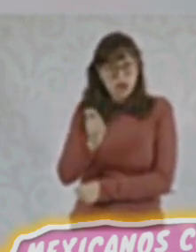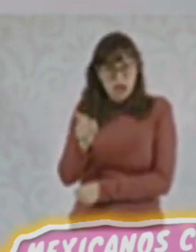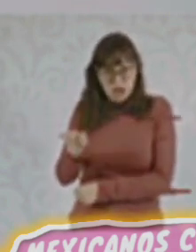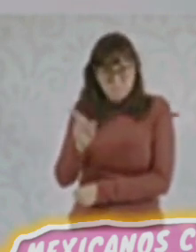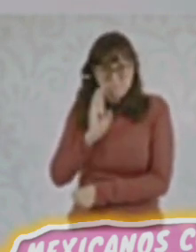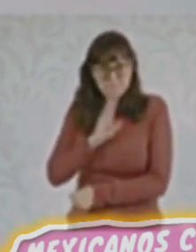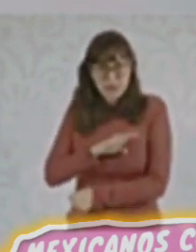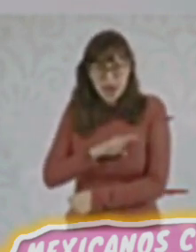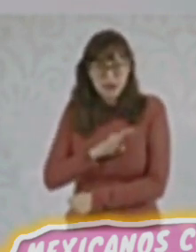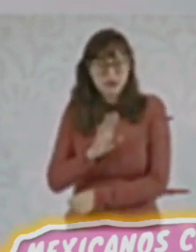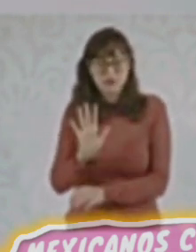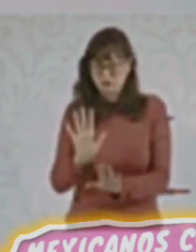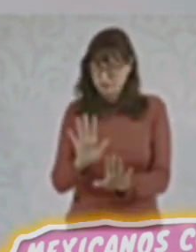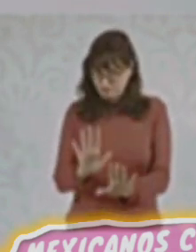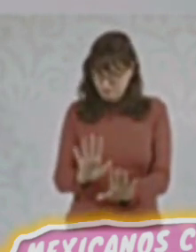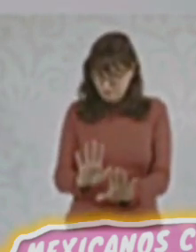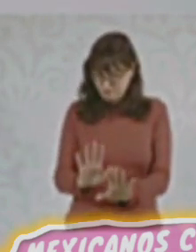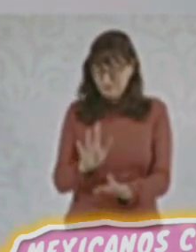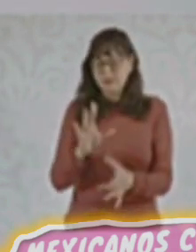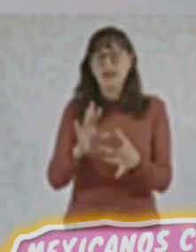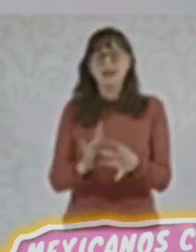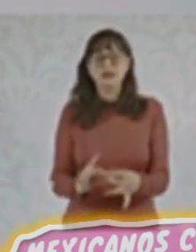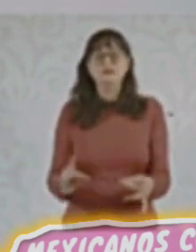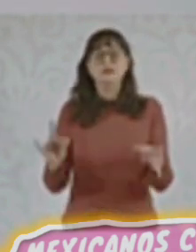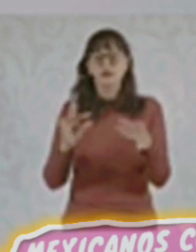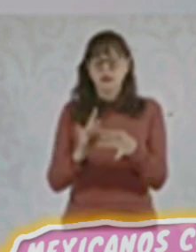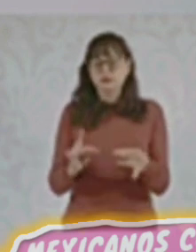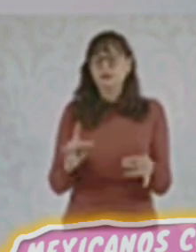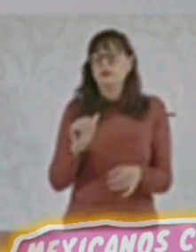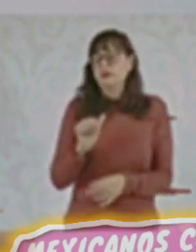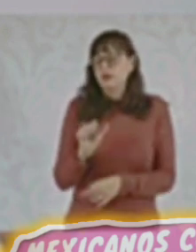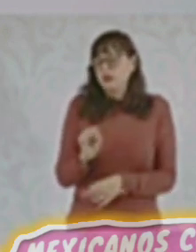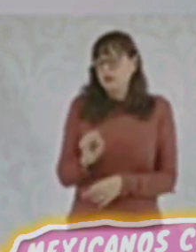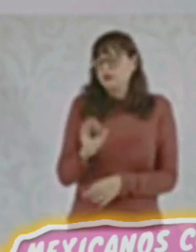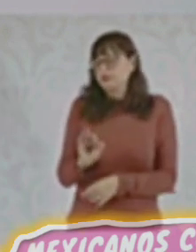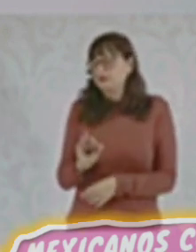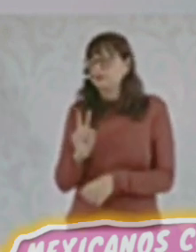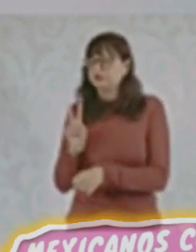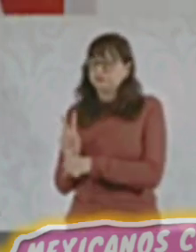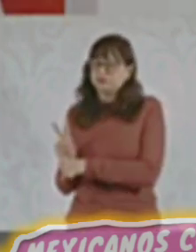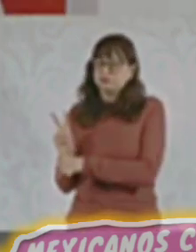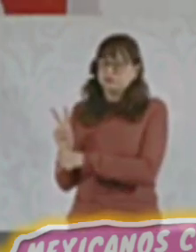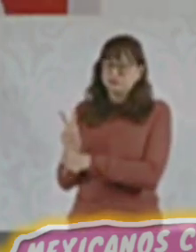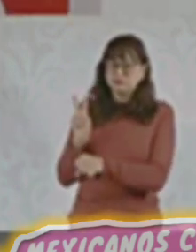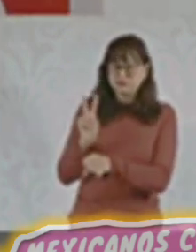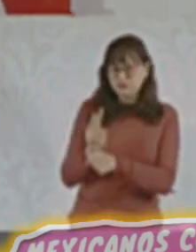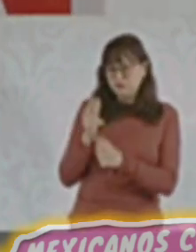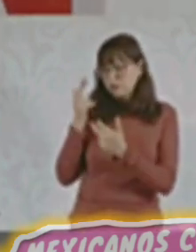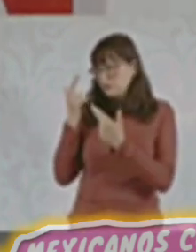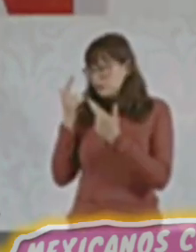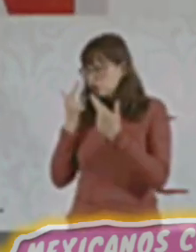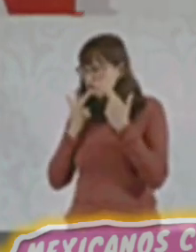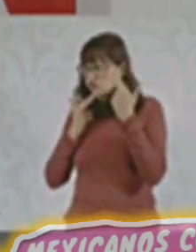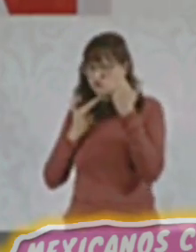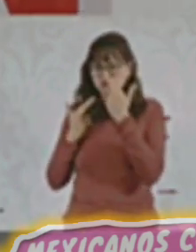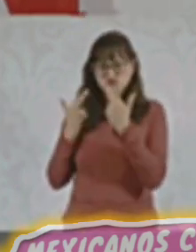de auditorías específicas a ciertos rubros en los estados, en la federación,